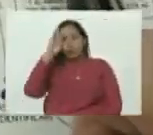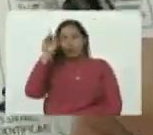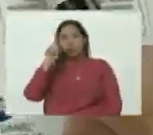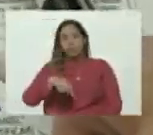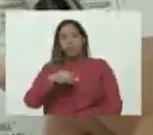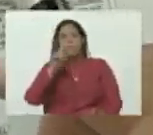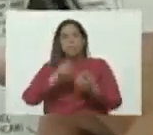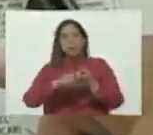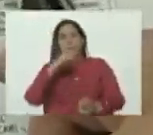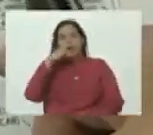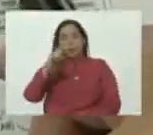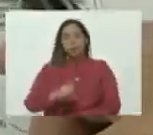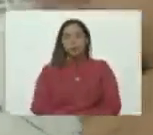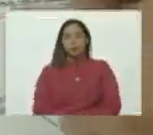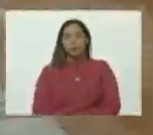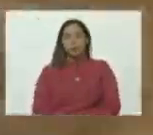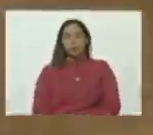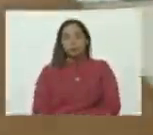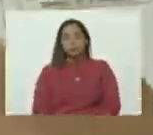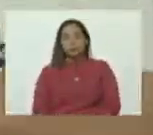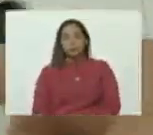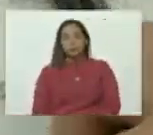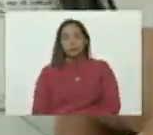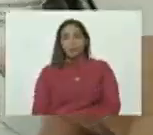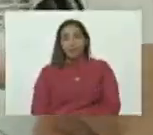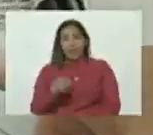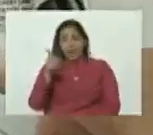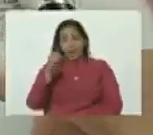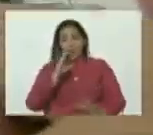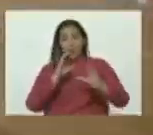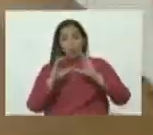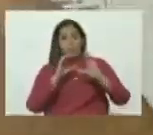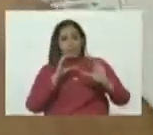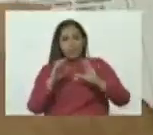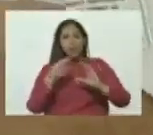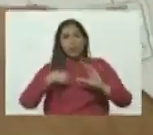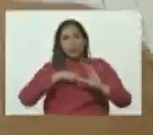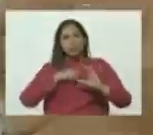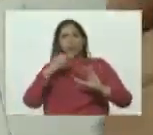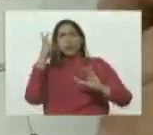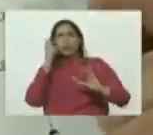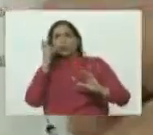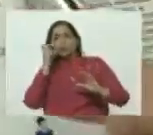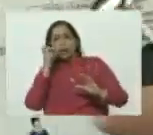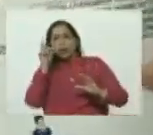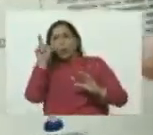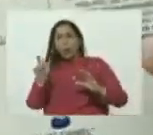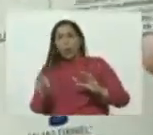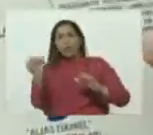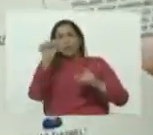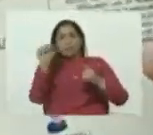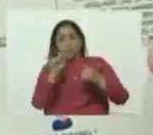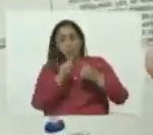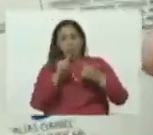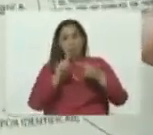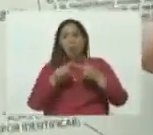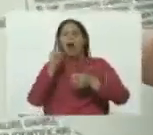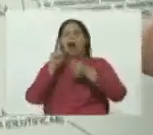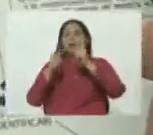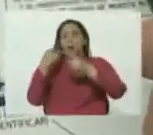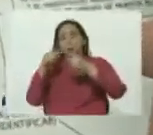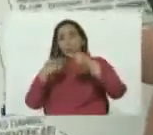primera combatiente Cilia Flores. En esas conversaciones entre alias Simón y alguno de los enlaces con los